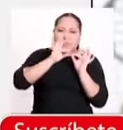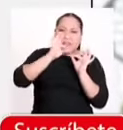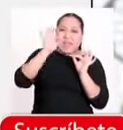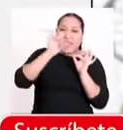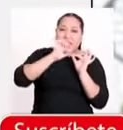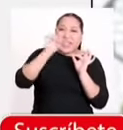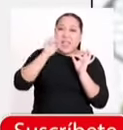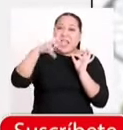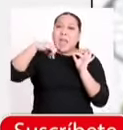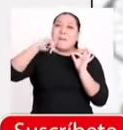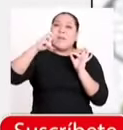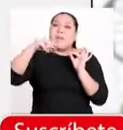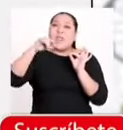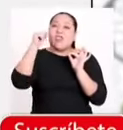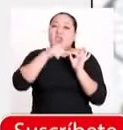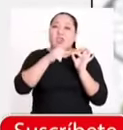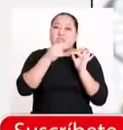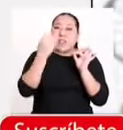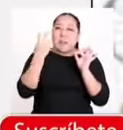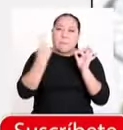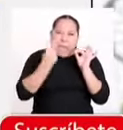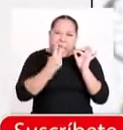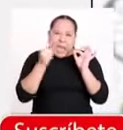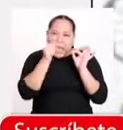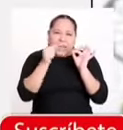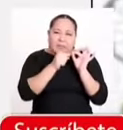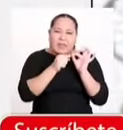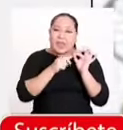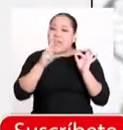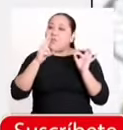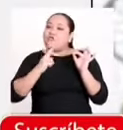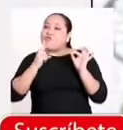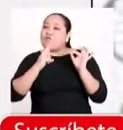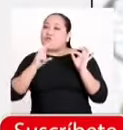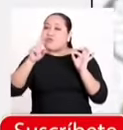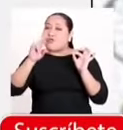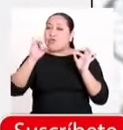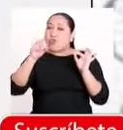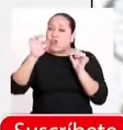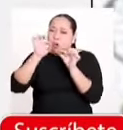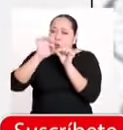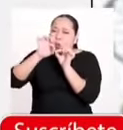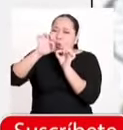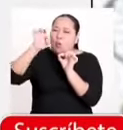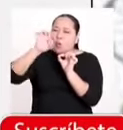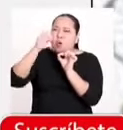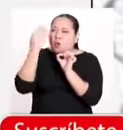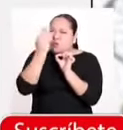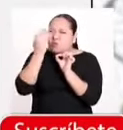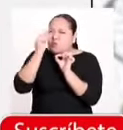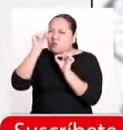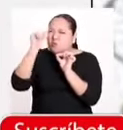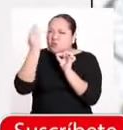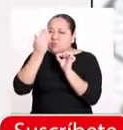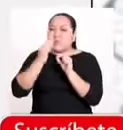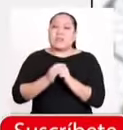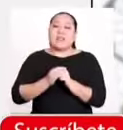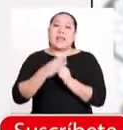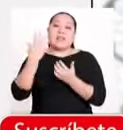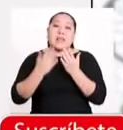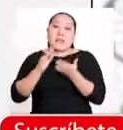pimiento es más verde. ¡Sí! El del rocoto es más delgado y más oscuro. Seguro